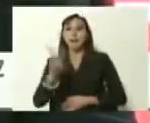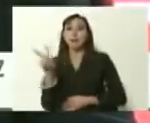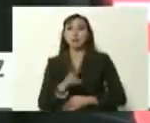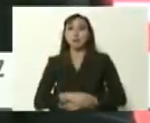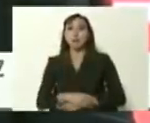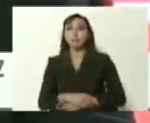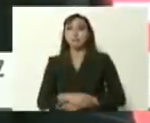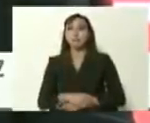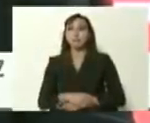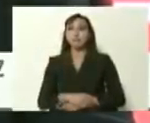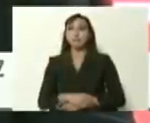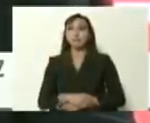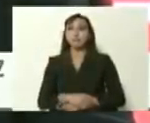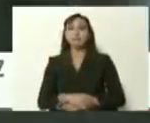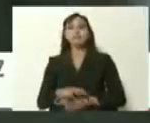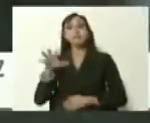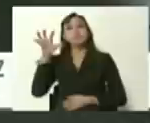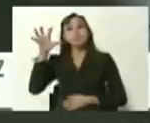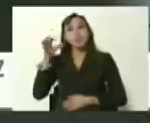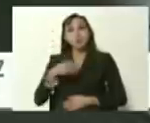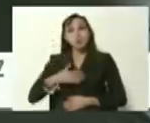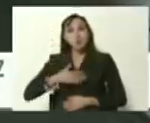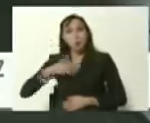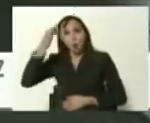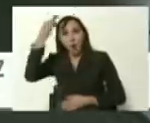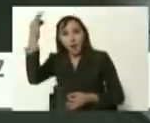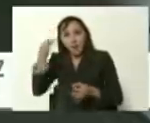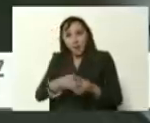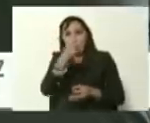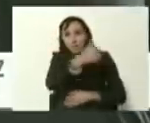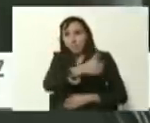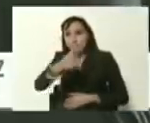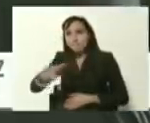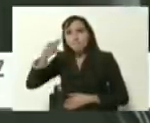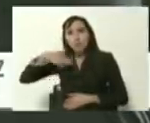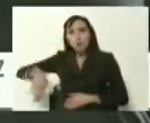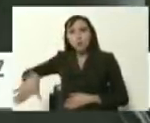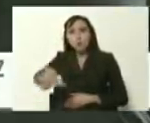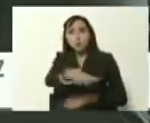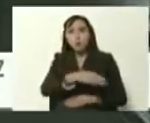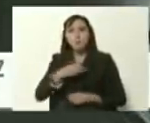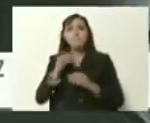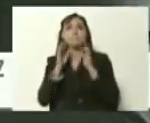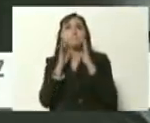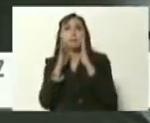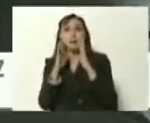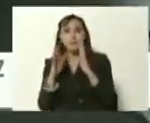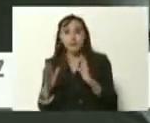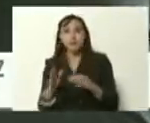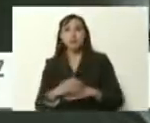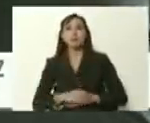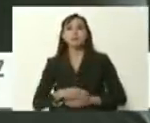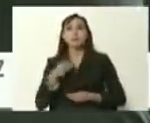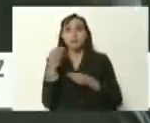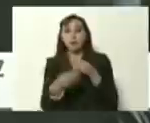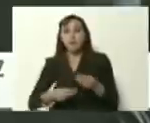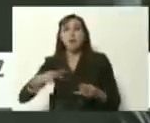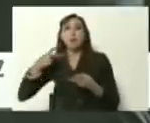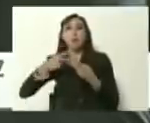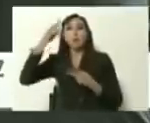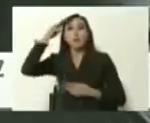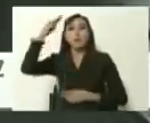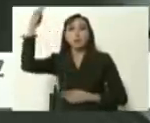Una nación donde creo que cada ciudadano está siendo beneficiado por la mera voluntad de